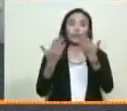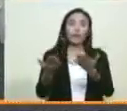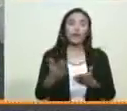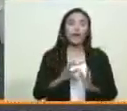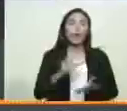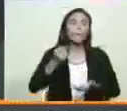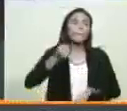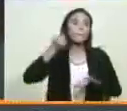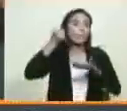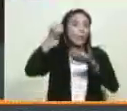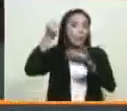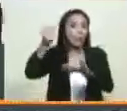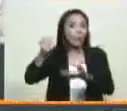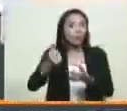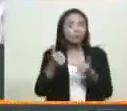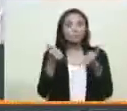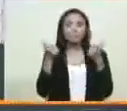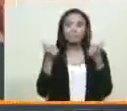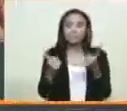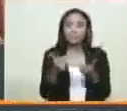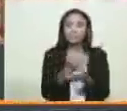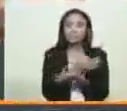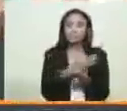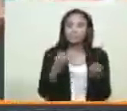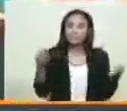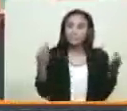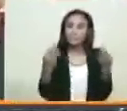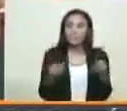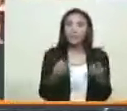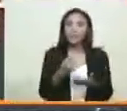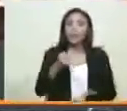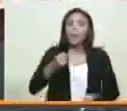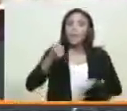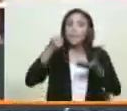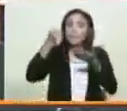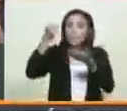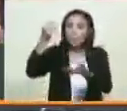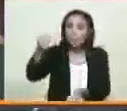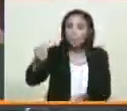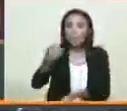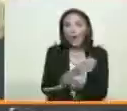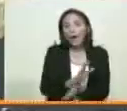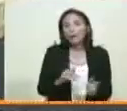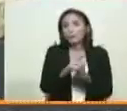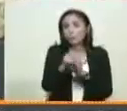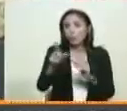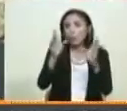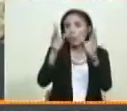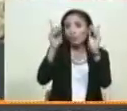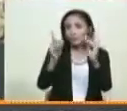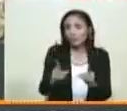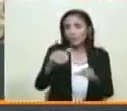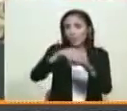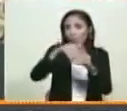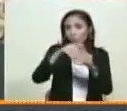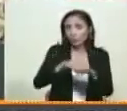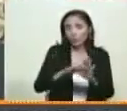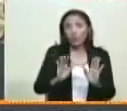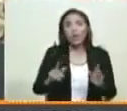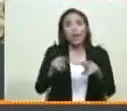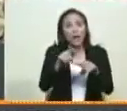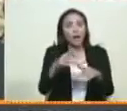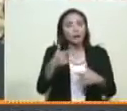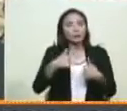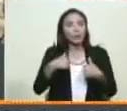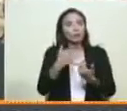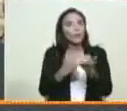bueno. Un premio de la patria por ir a ejercer su derecho político. ¡Un aplauso! por ir a apoyar